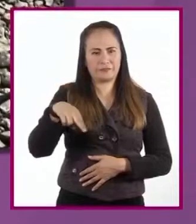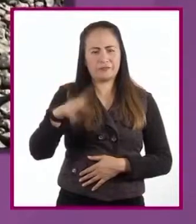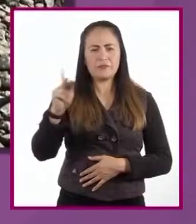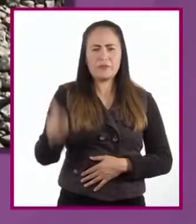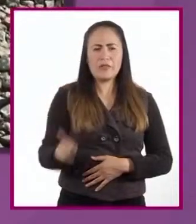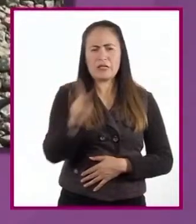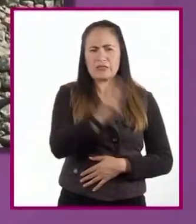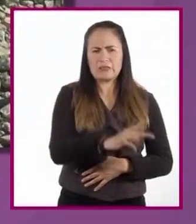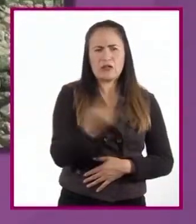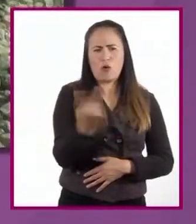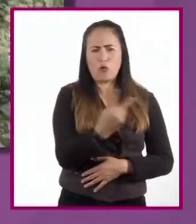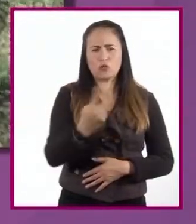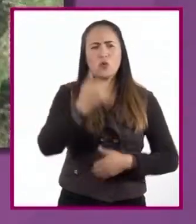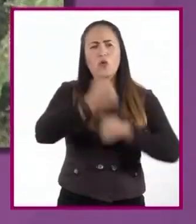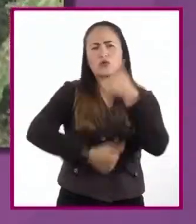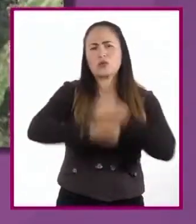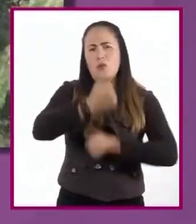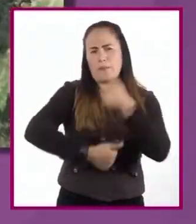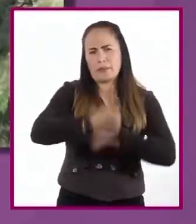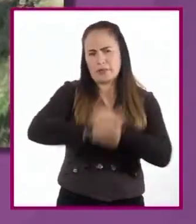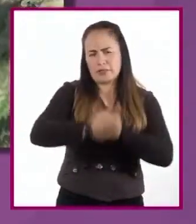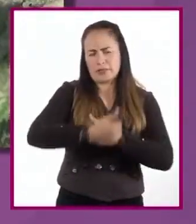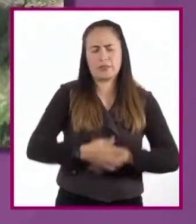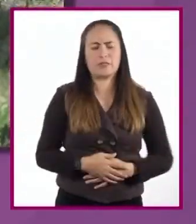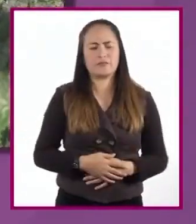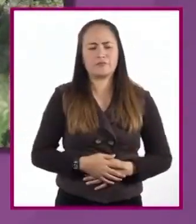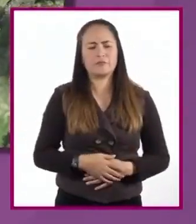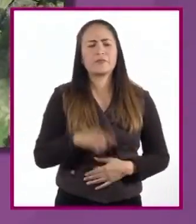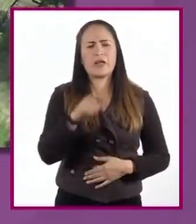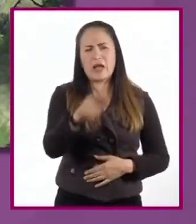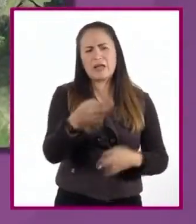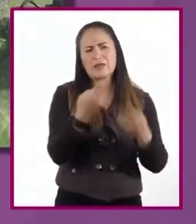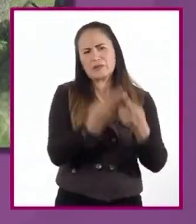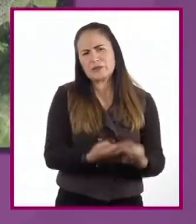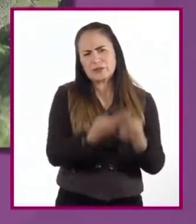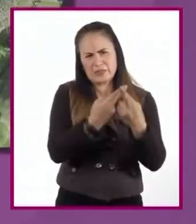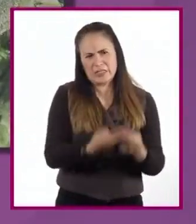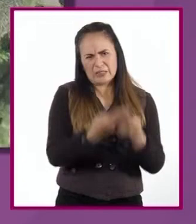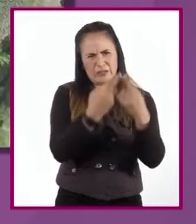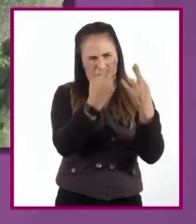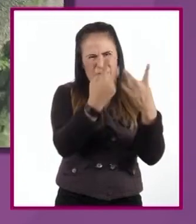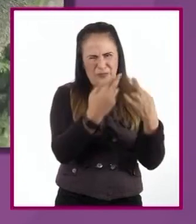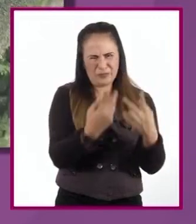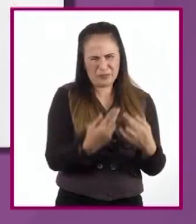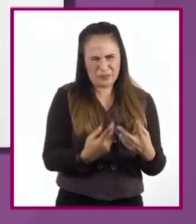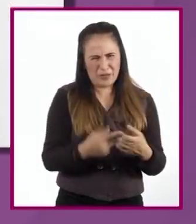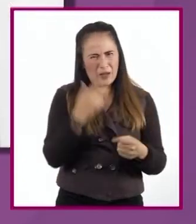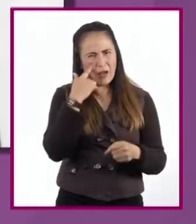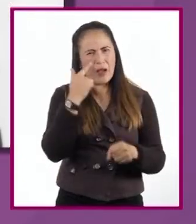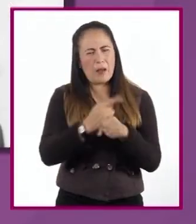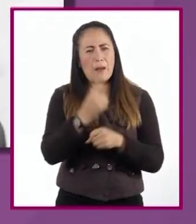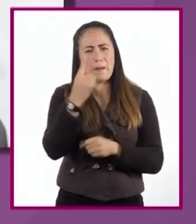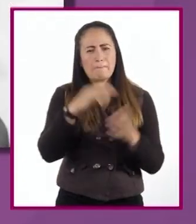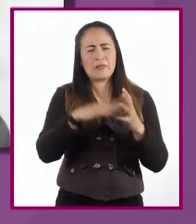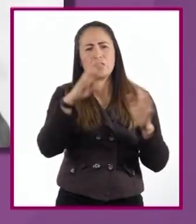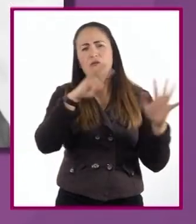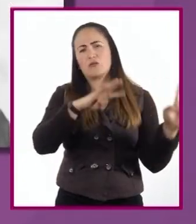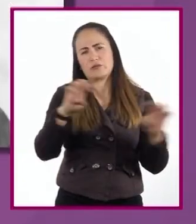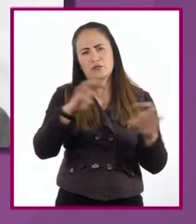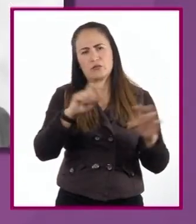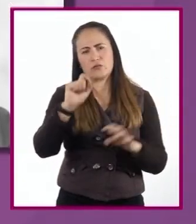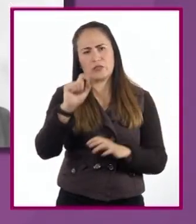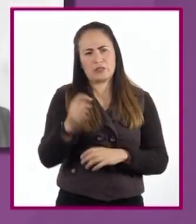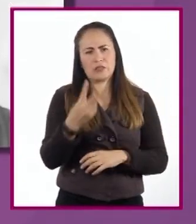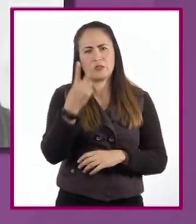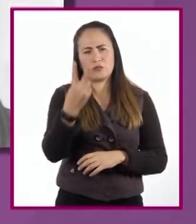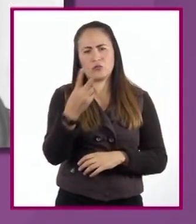en competencia. Los vestigios de esta población fueron descubiertos en 1922 por Manuel Gamio.